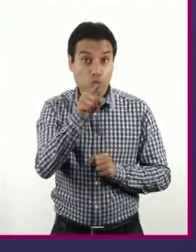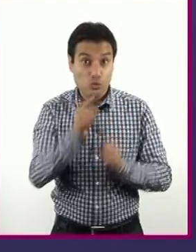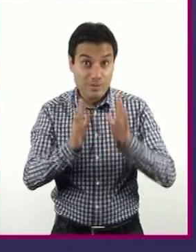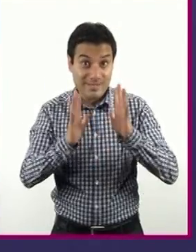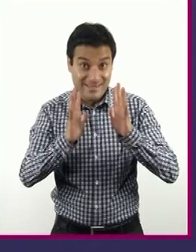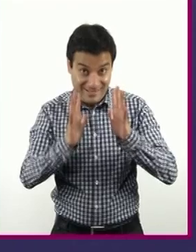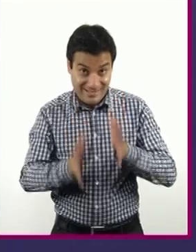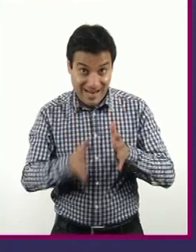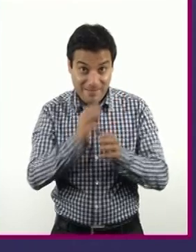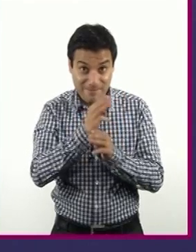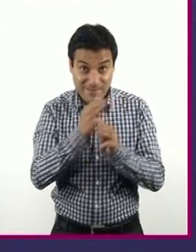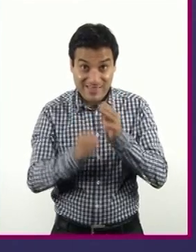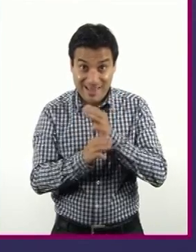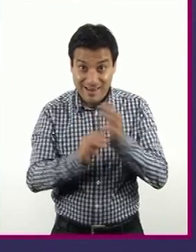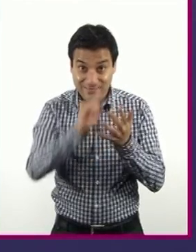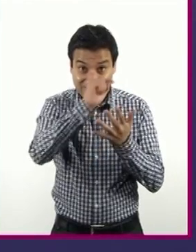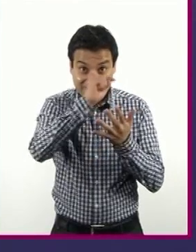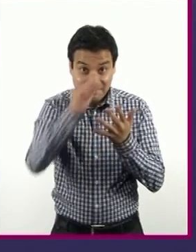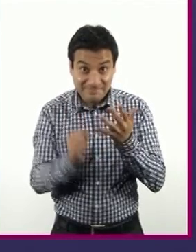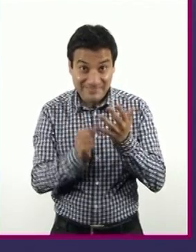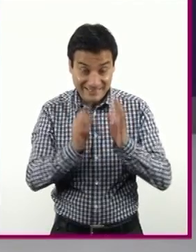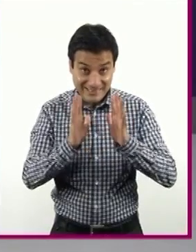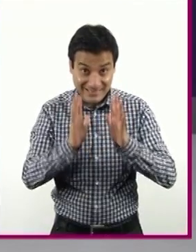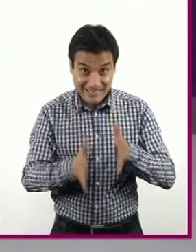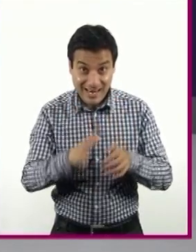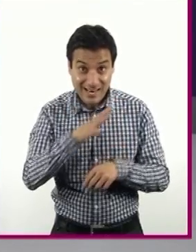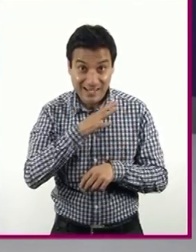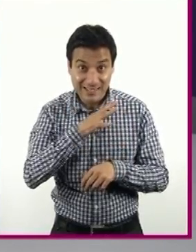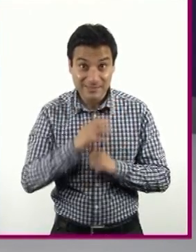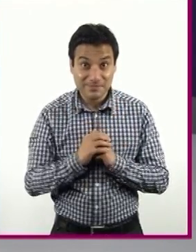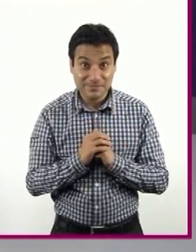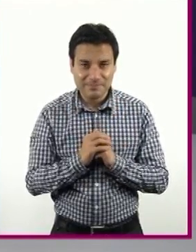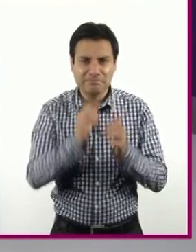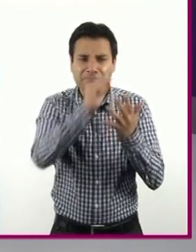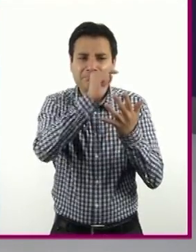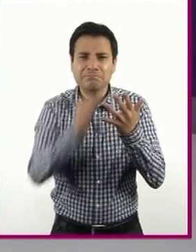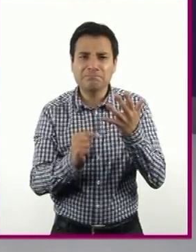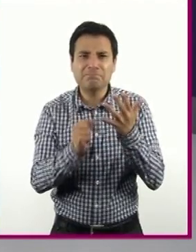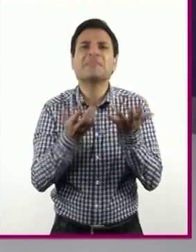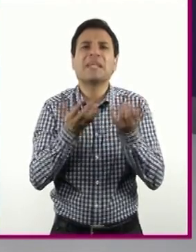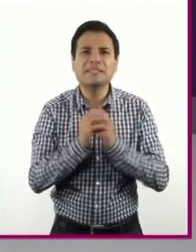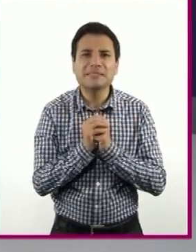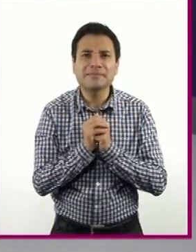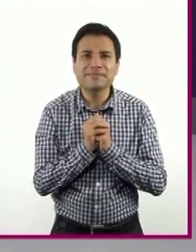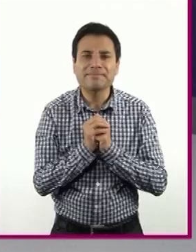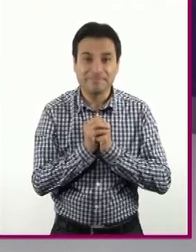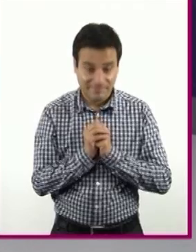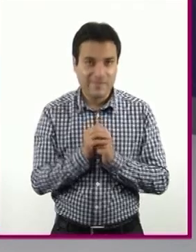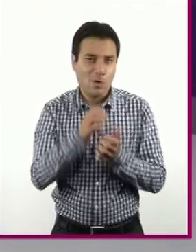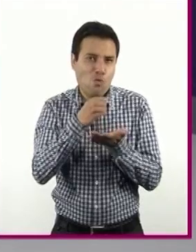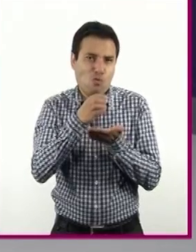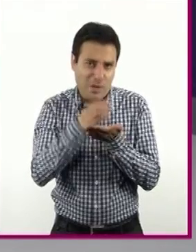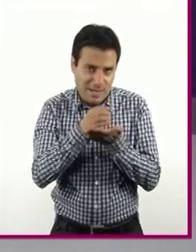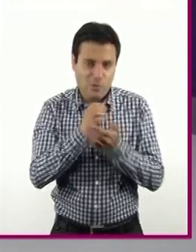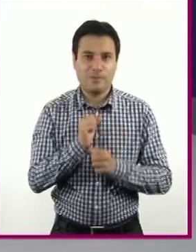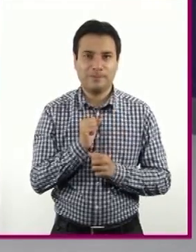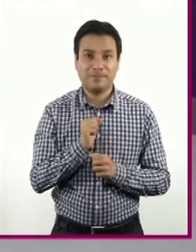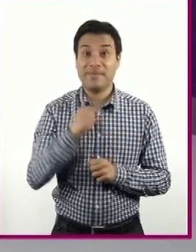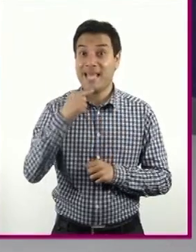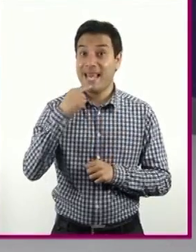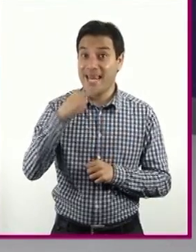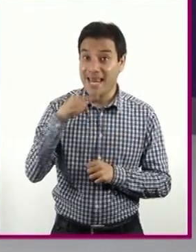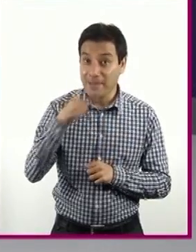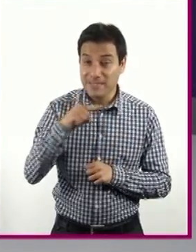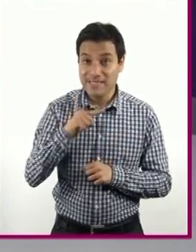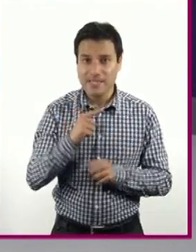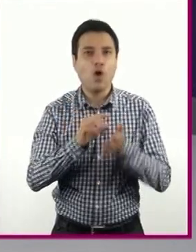lo que van a necesitar en esta sesión? Los materiales que vamos a utilizar son cuaderno de apuntes, lápiz